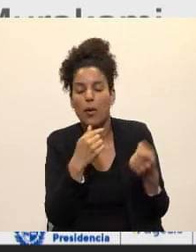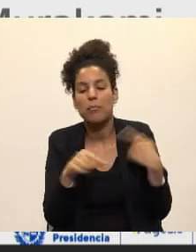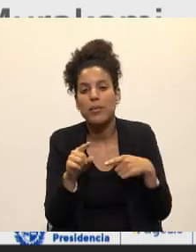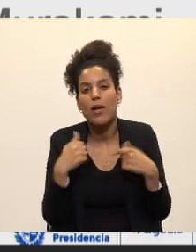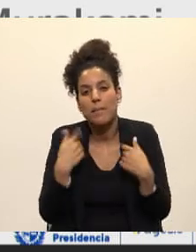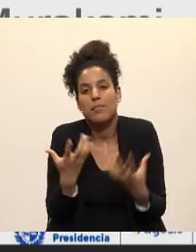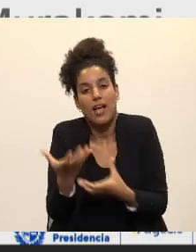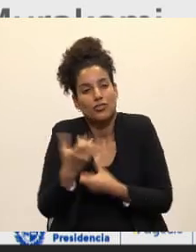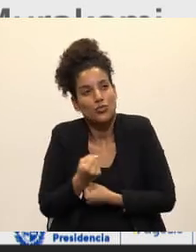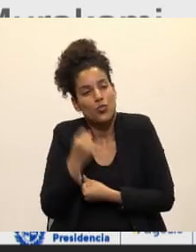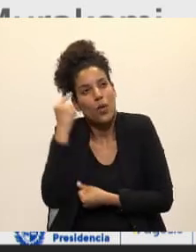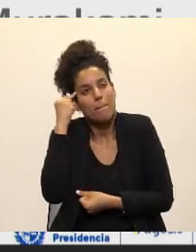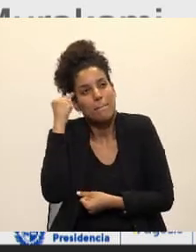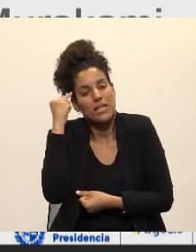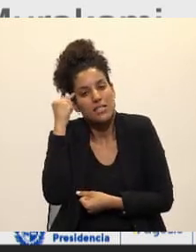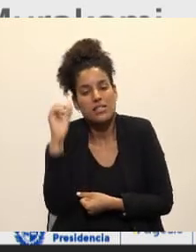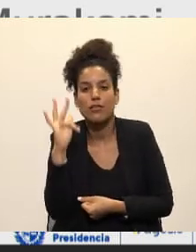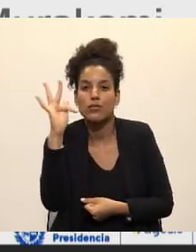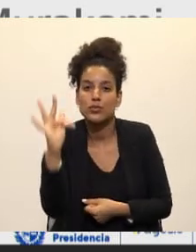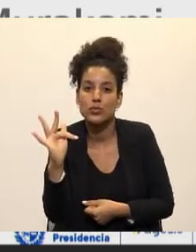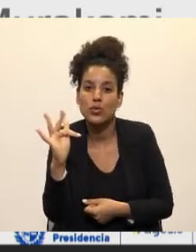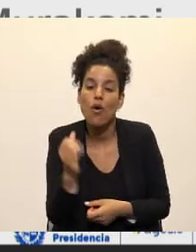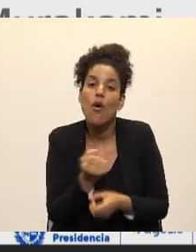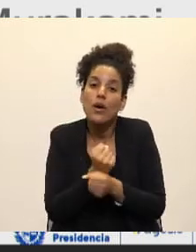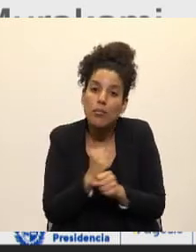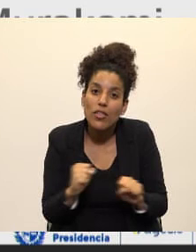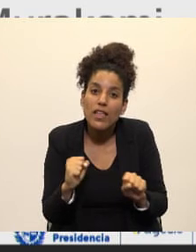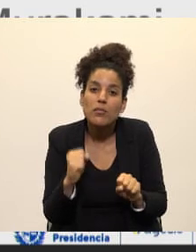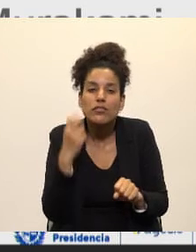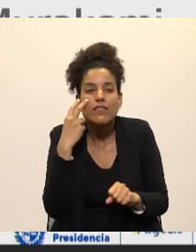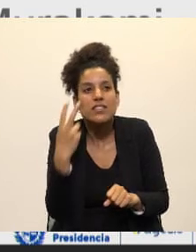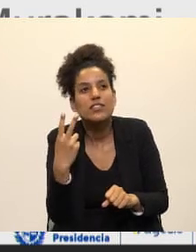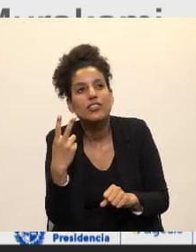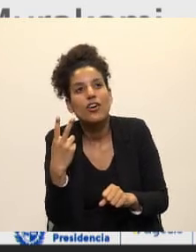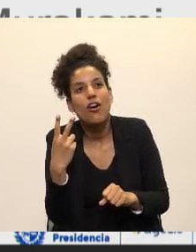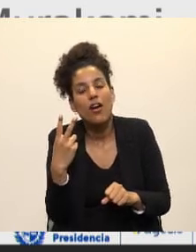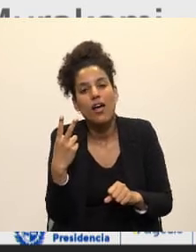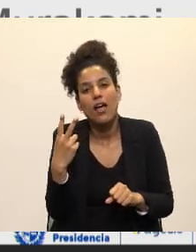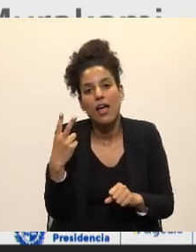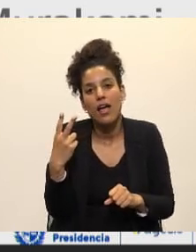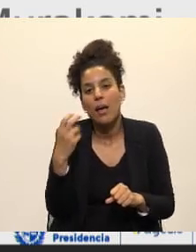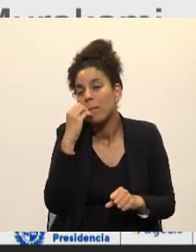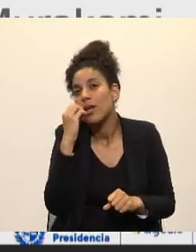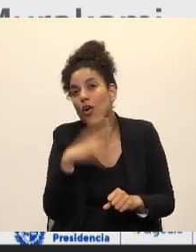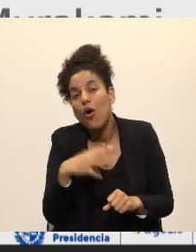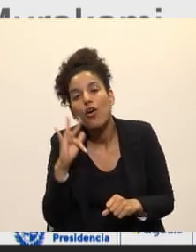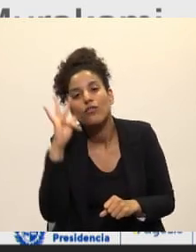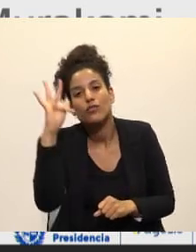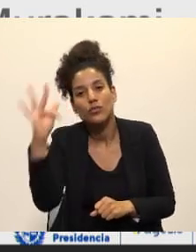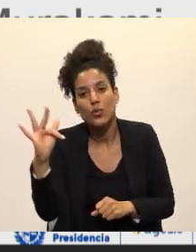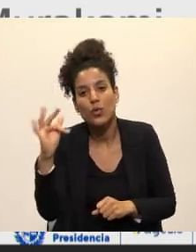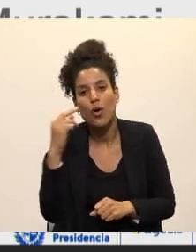pensando que a pesar de todo esto podemos tener una visión esperanzada, una visión de